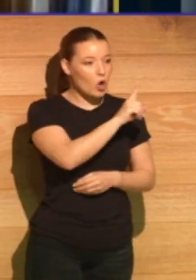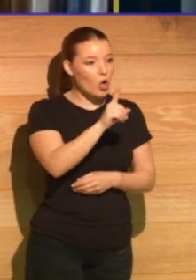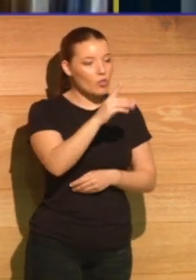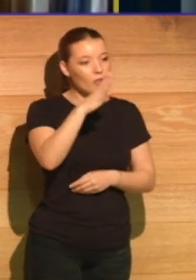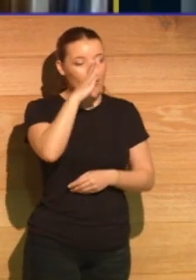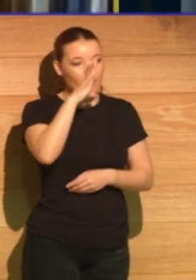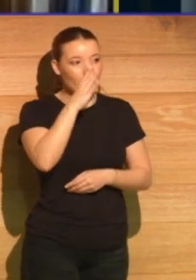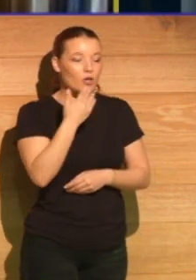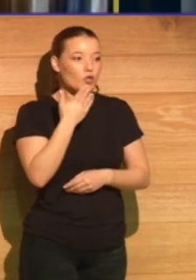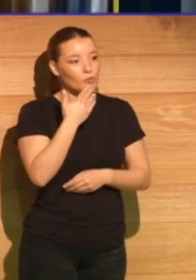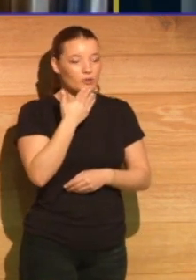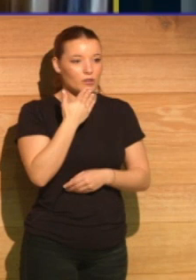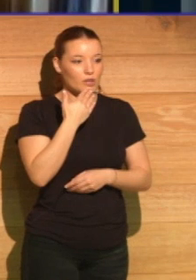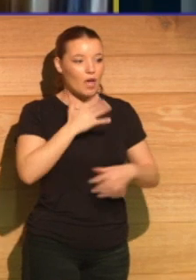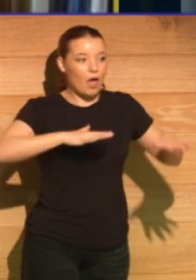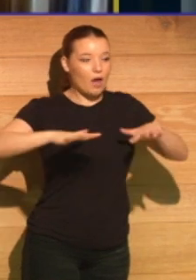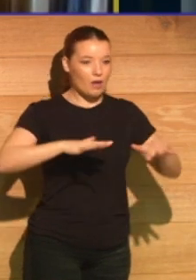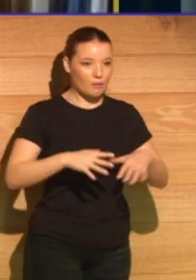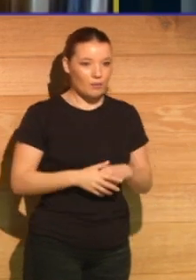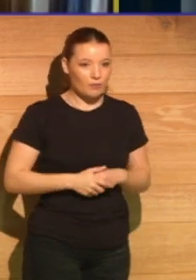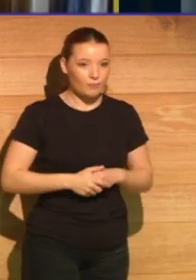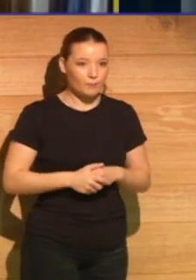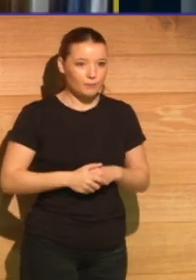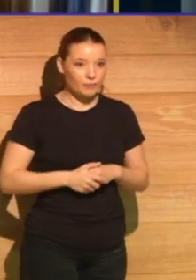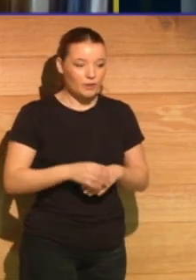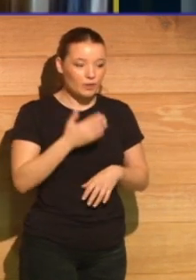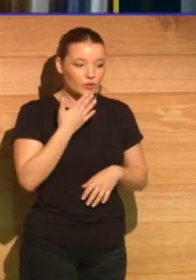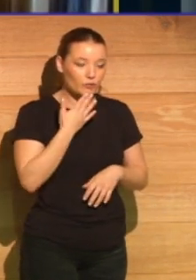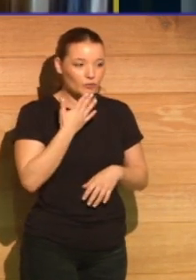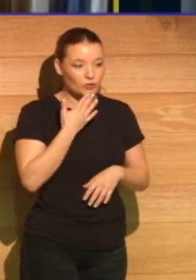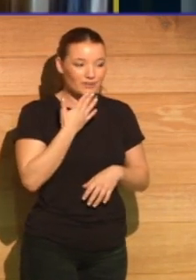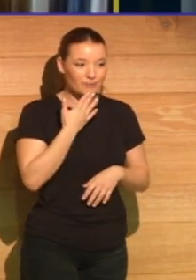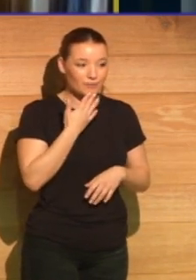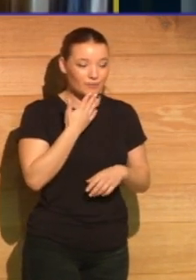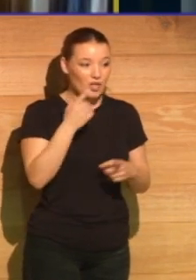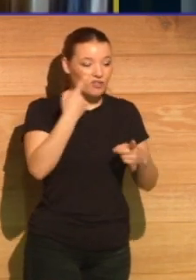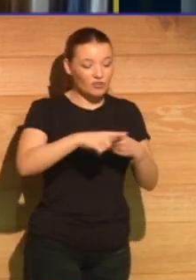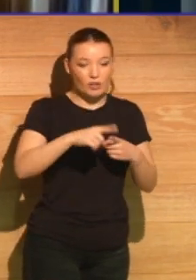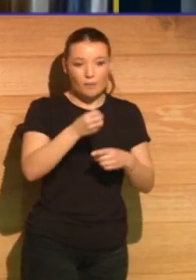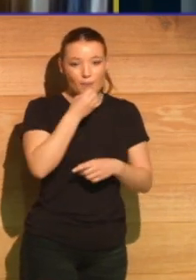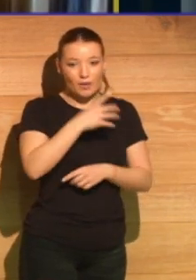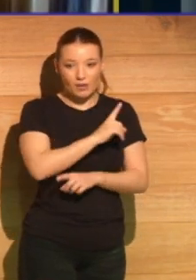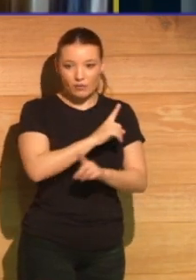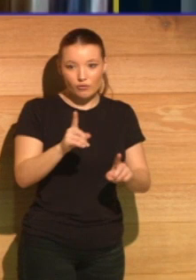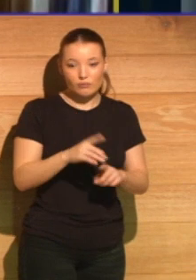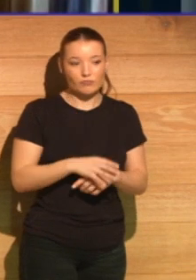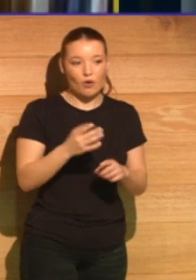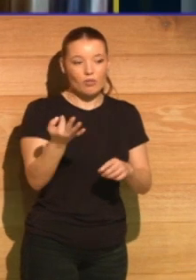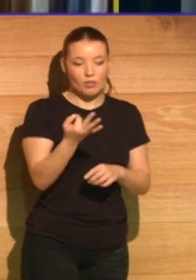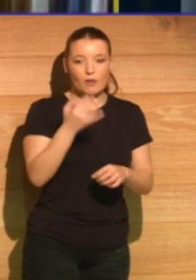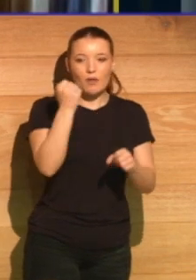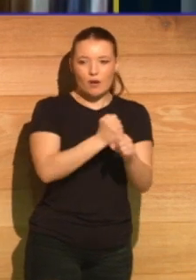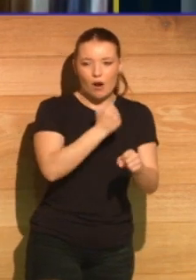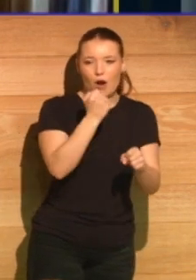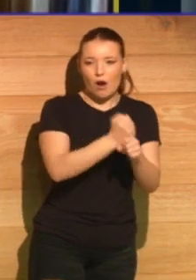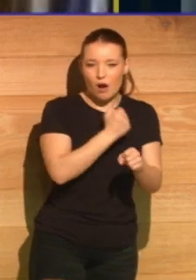señal de alarma estos días, de que la cosa no está como tiene que estar y que se tiene que trabajar y trabajar